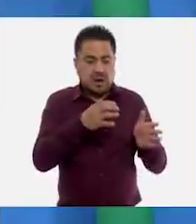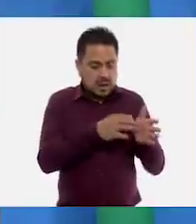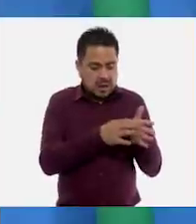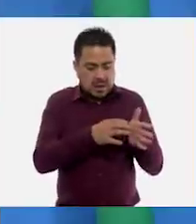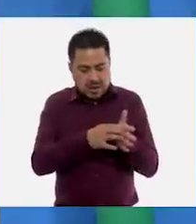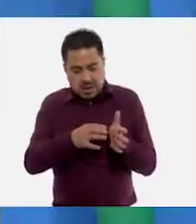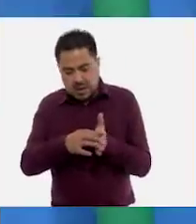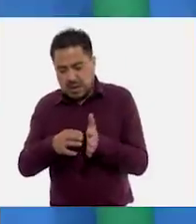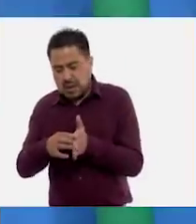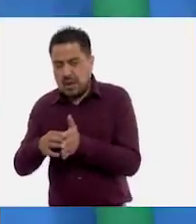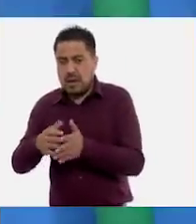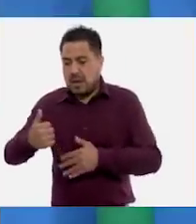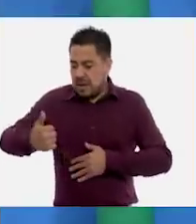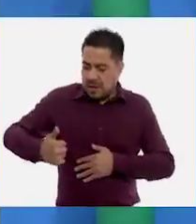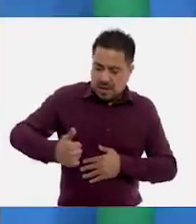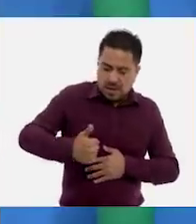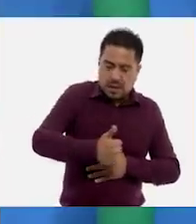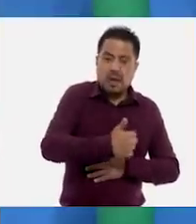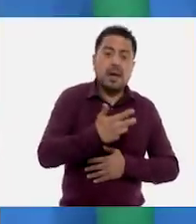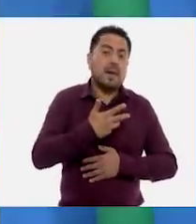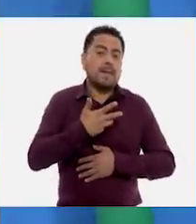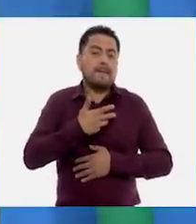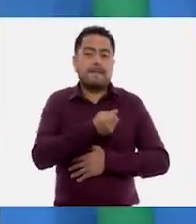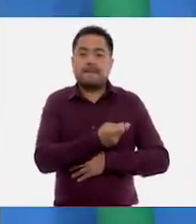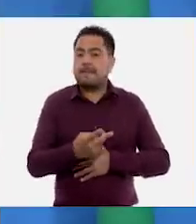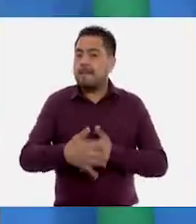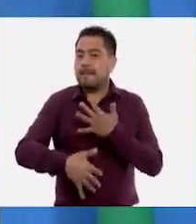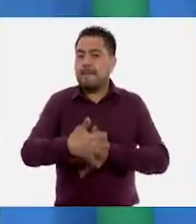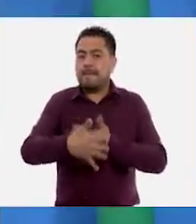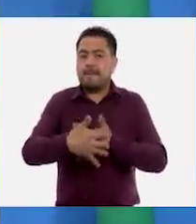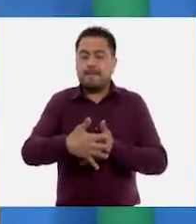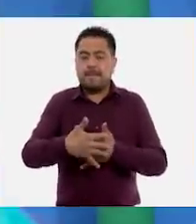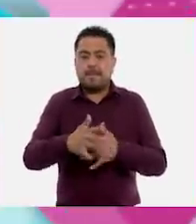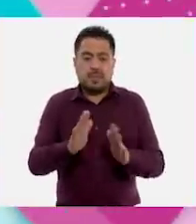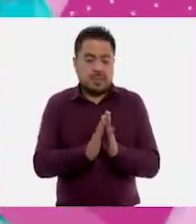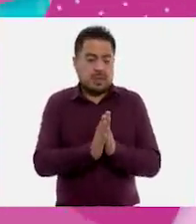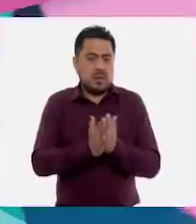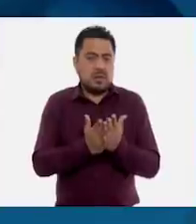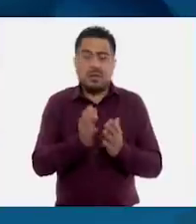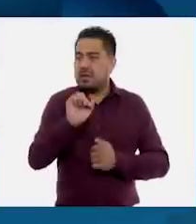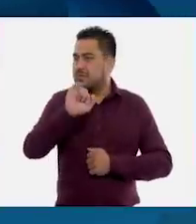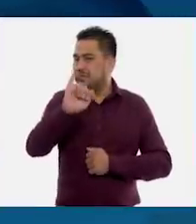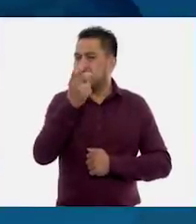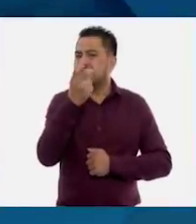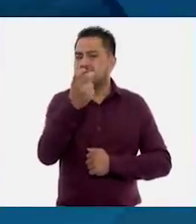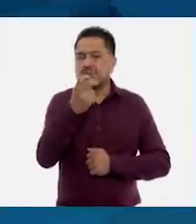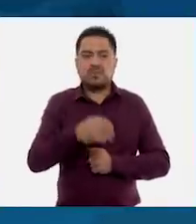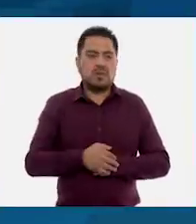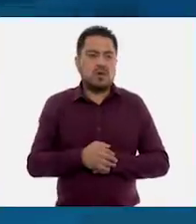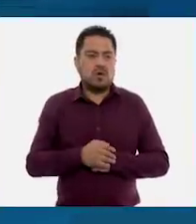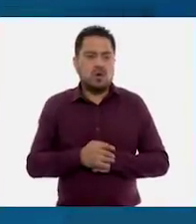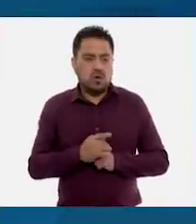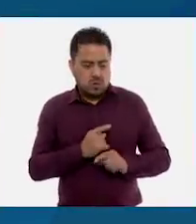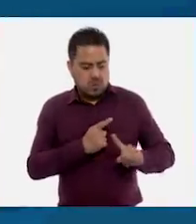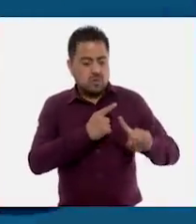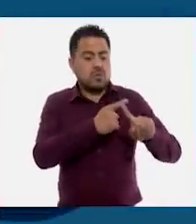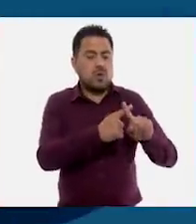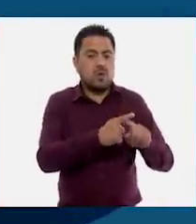cajas y cada una tenía 15 libros... Exacto, entonces